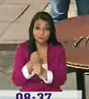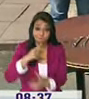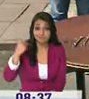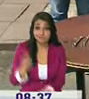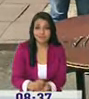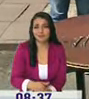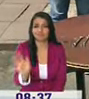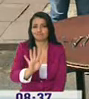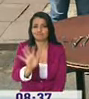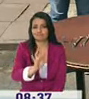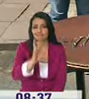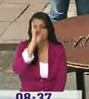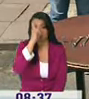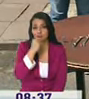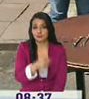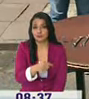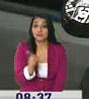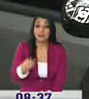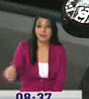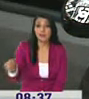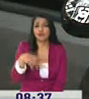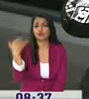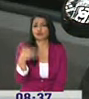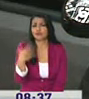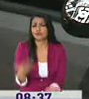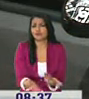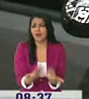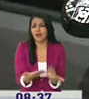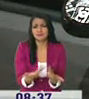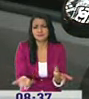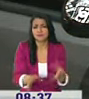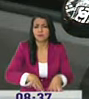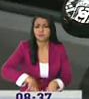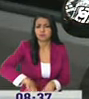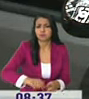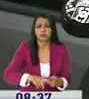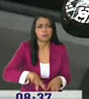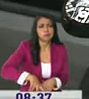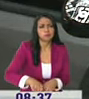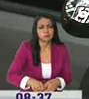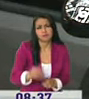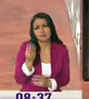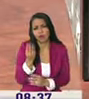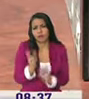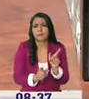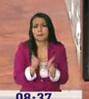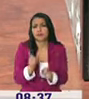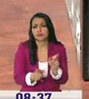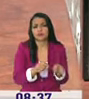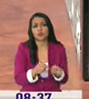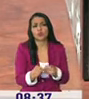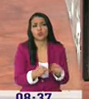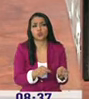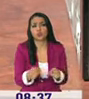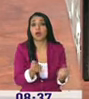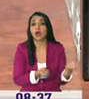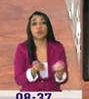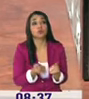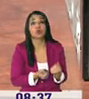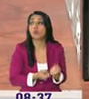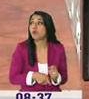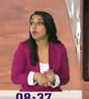está equivocado. Para los supuestos accesoristas no había calle segura. Preferían donde había poco movimiento de personas para trabajar más